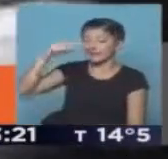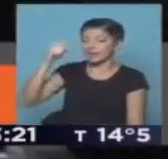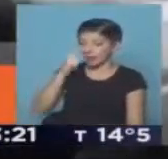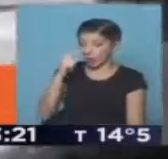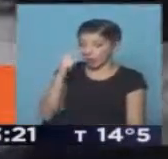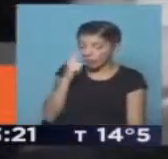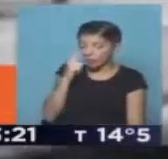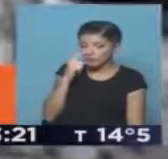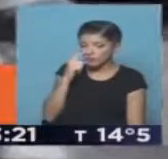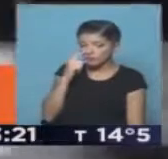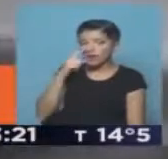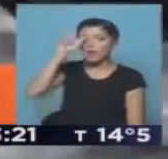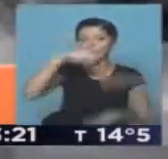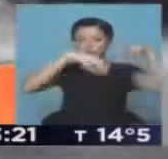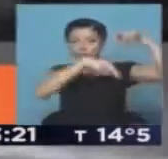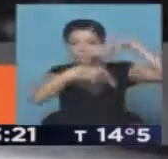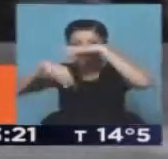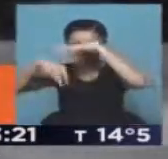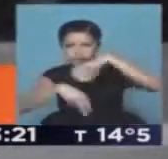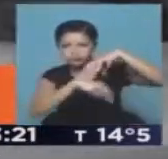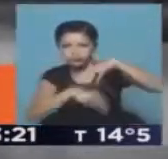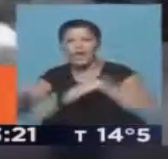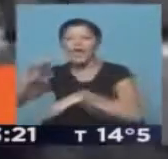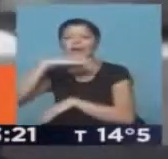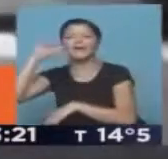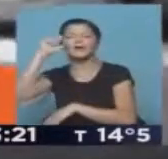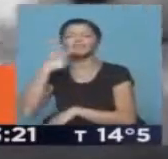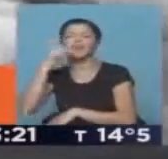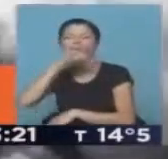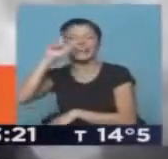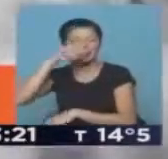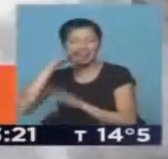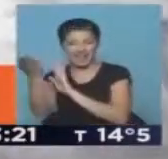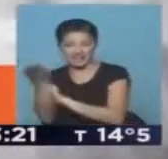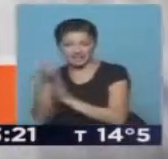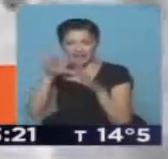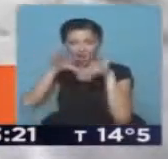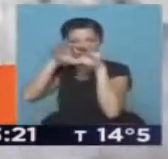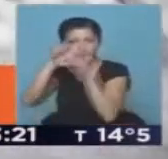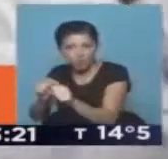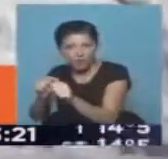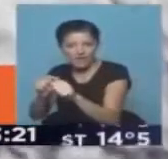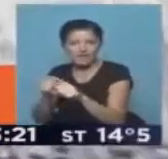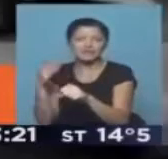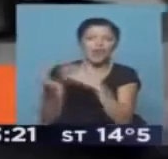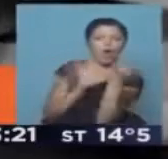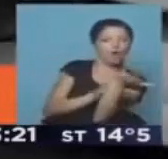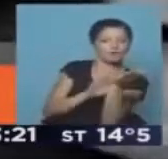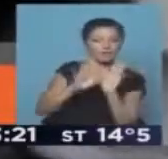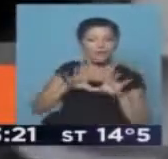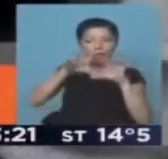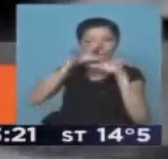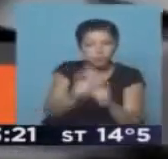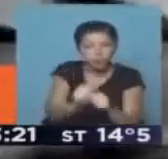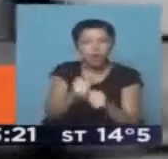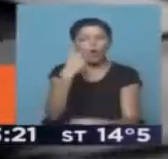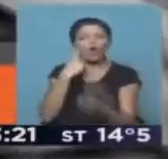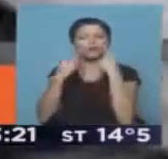ocuparon la ciudad vieja en jerusalén este y recuperaron el oeste de la ciudad controlando el monte del templo